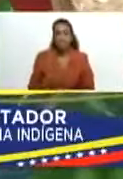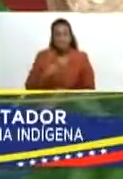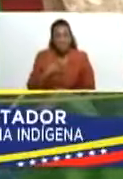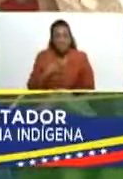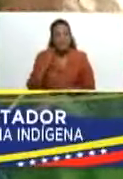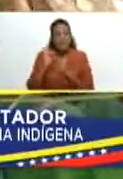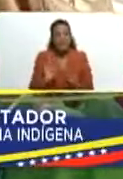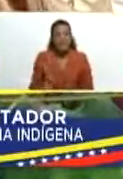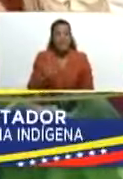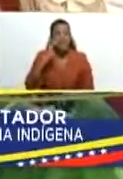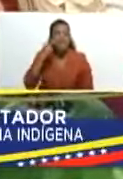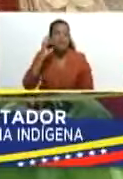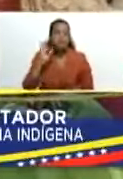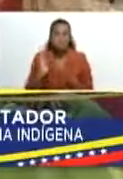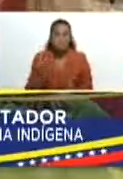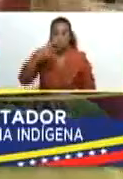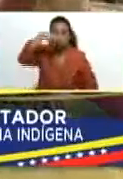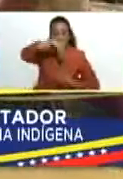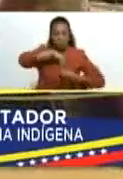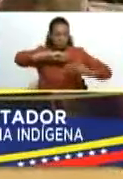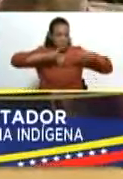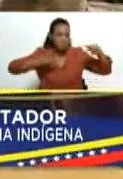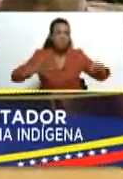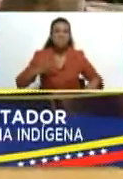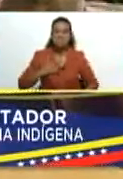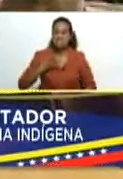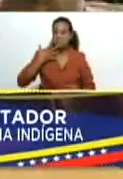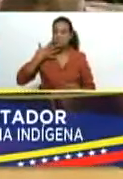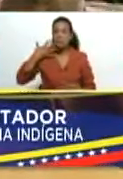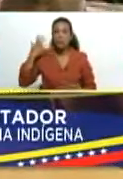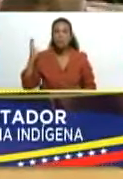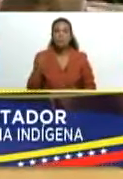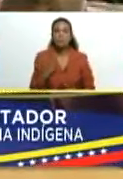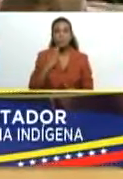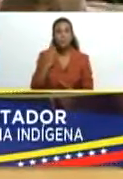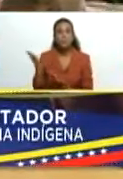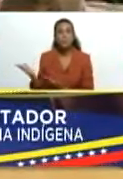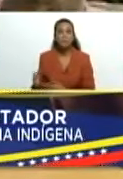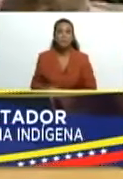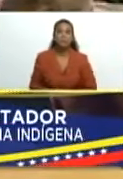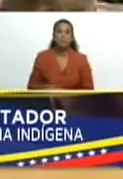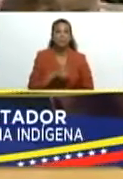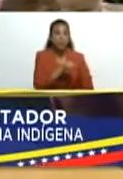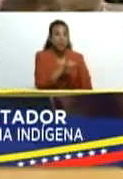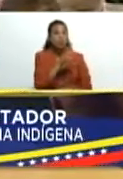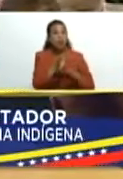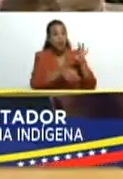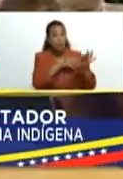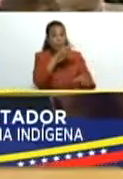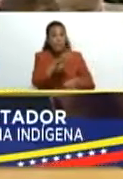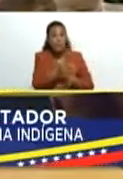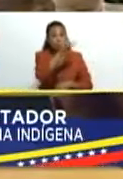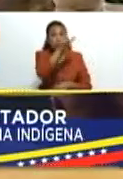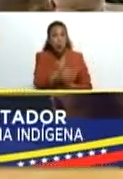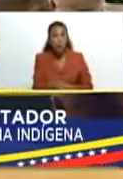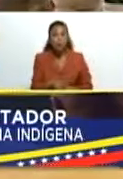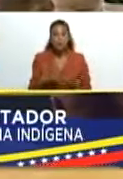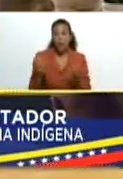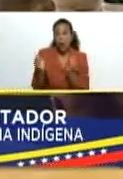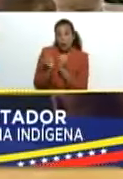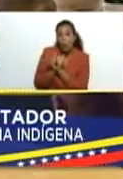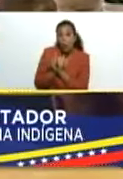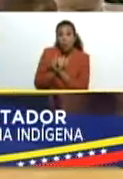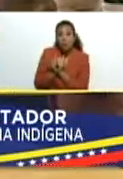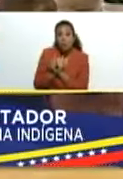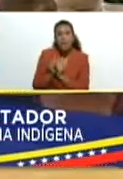Silita. Presidente. Un saludo a Silita. Ernesto, otra vez. Usted dijo que tanto usted como la primera combatiente tienen sangre